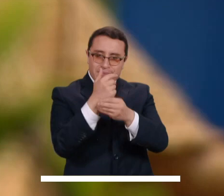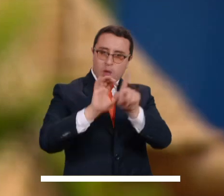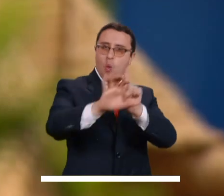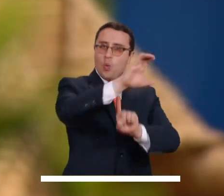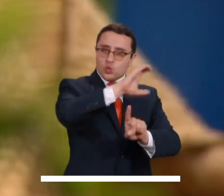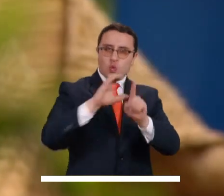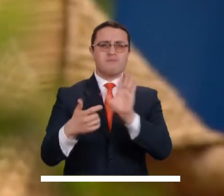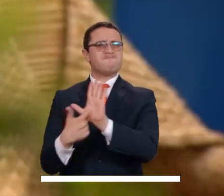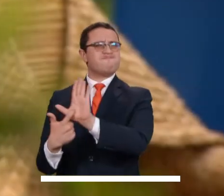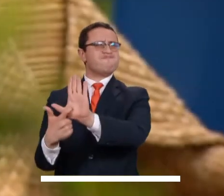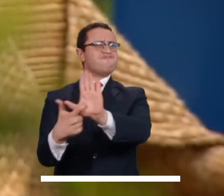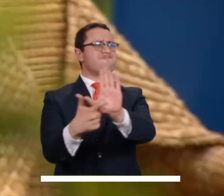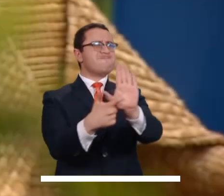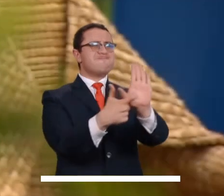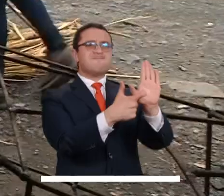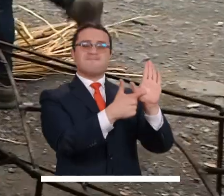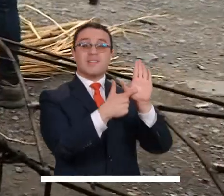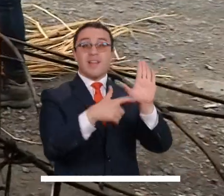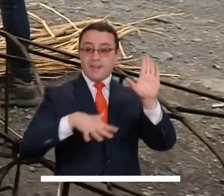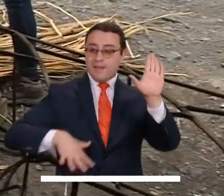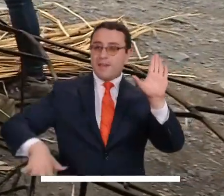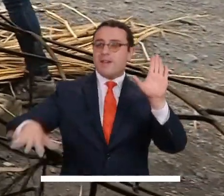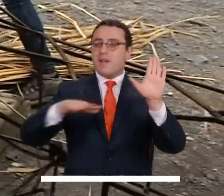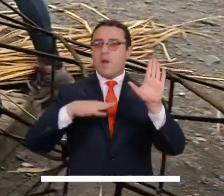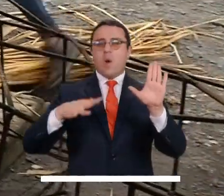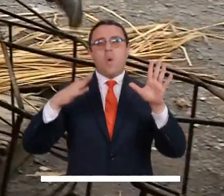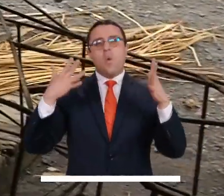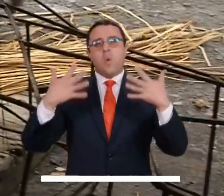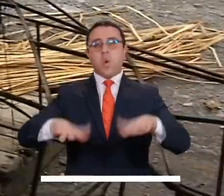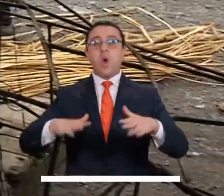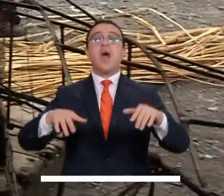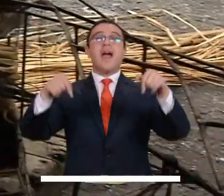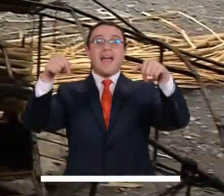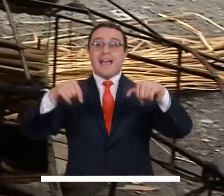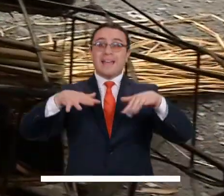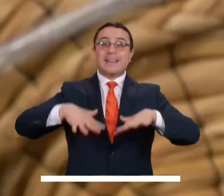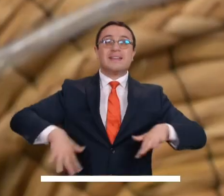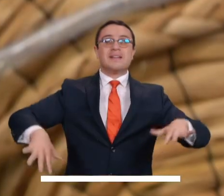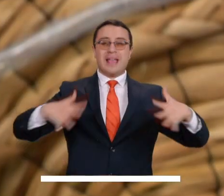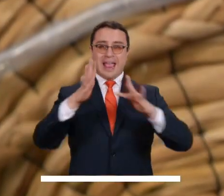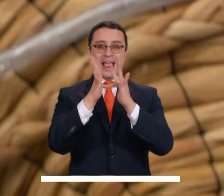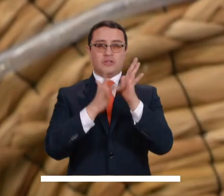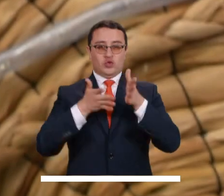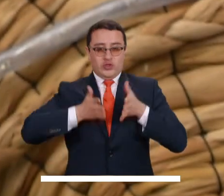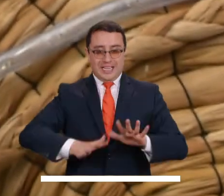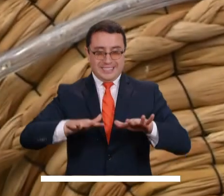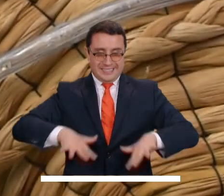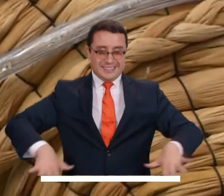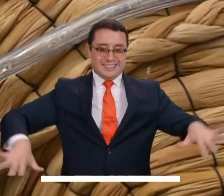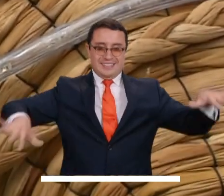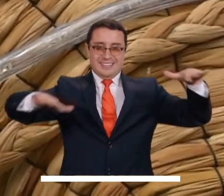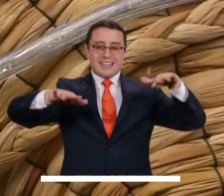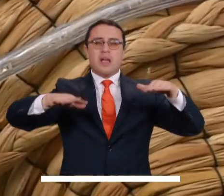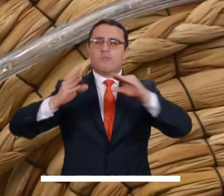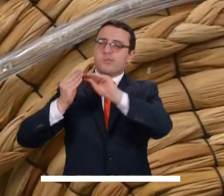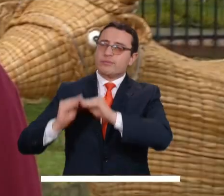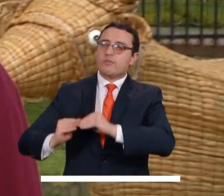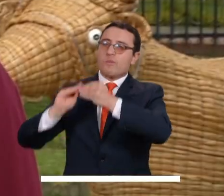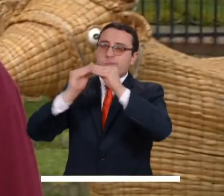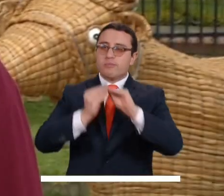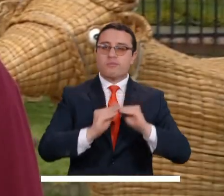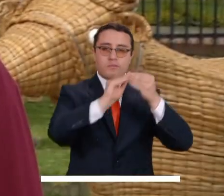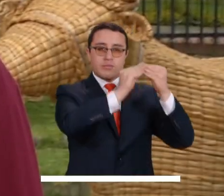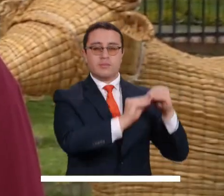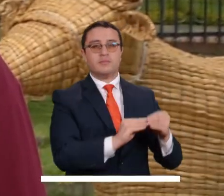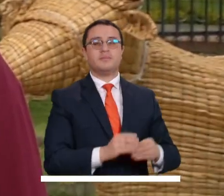hace que esto esté reflejado acá, especialmente en este pesebre y especialmente aquí en el municipio de Fuquén. Es